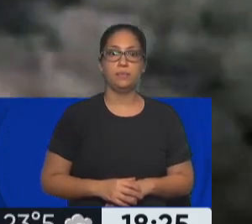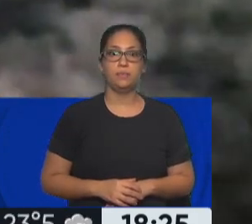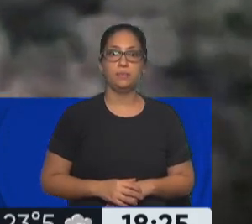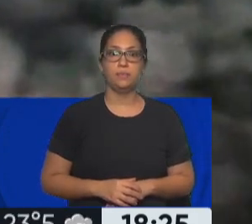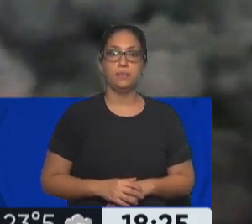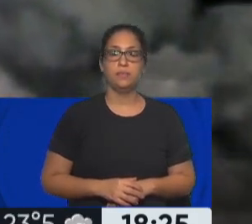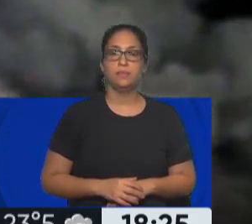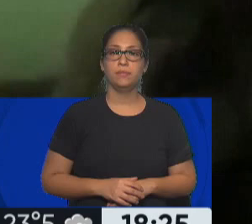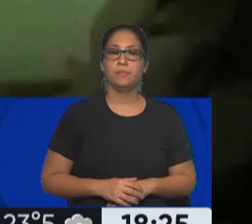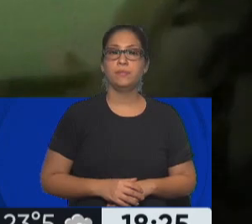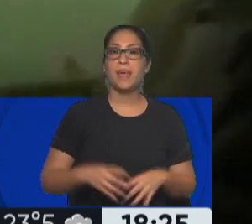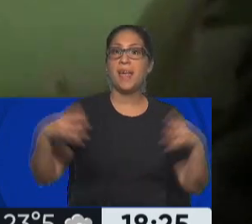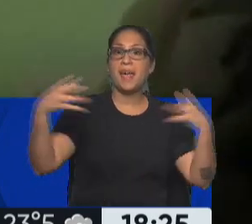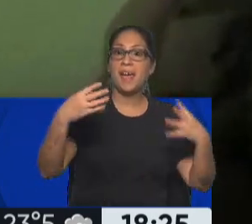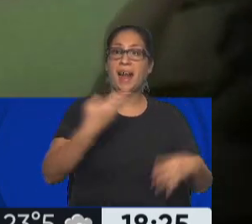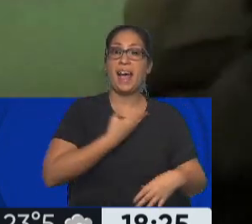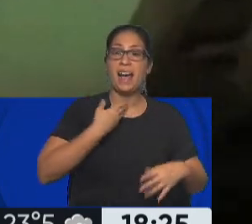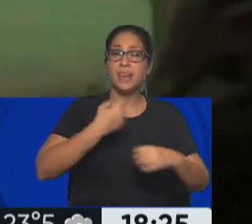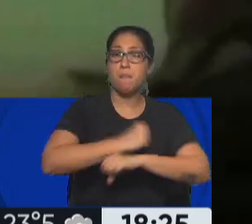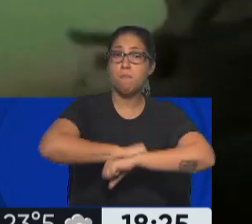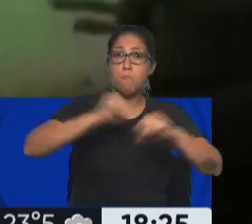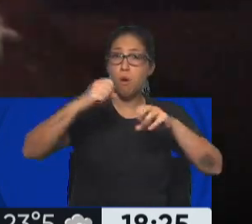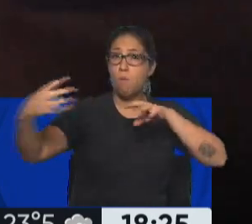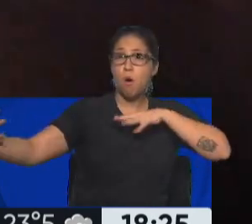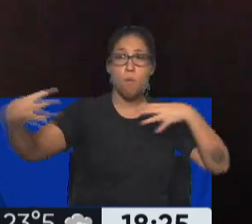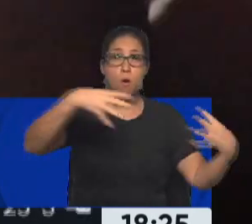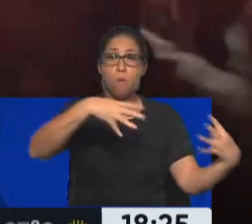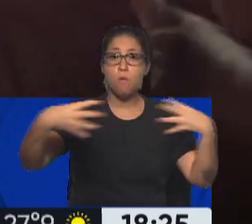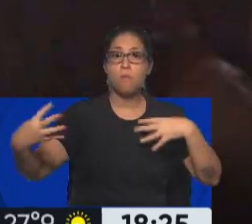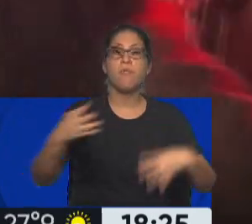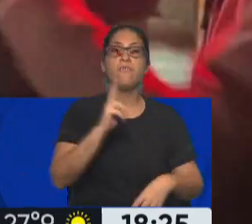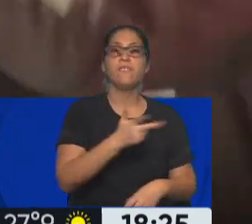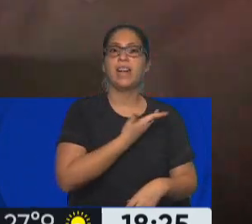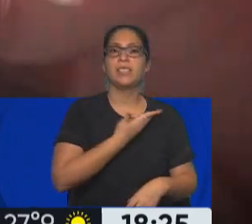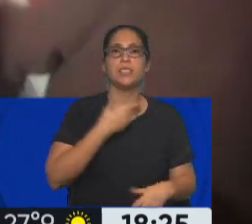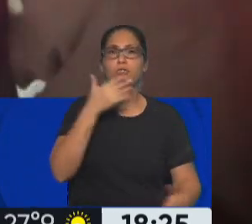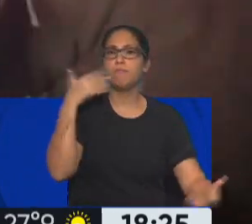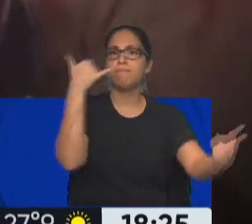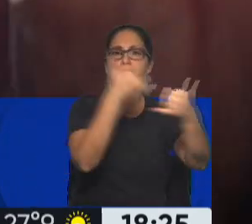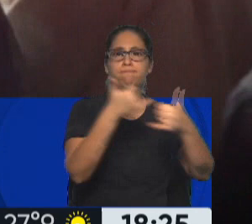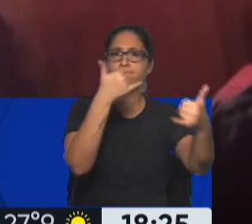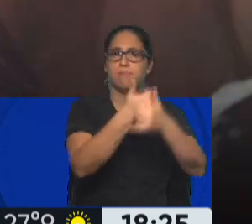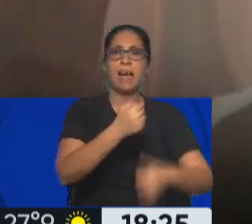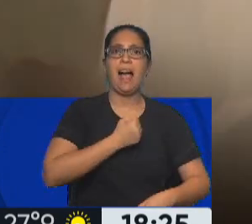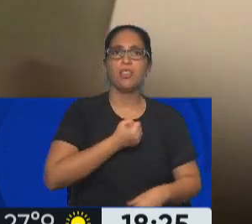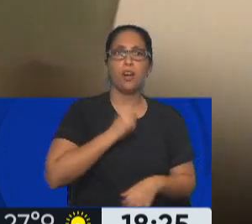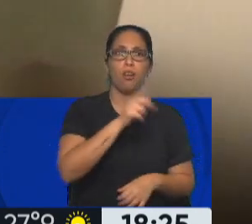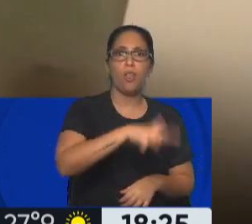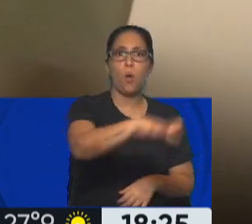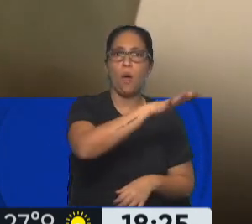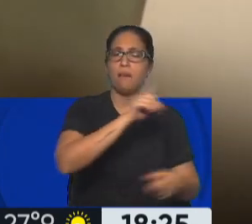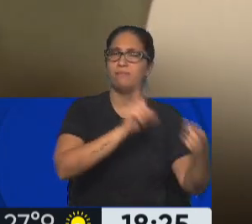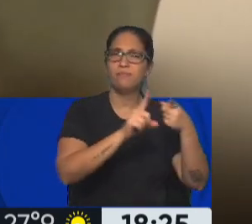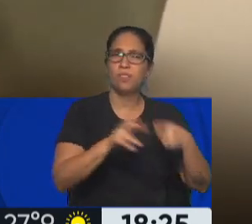Tras el estallido de la guerra en Gaza, el Papa Francisco sostuvo un contacto constante con la comunidad católica allí. Yusuf.